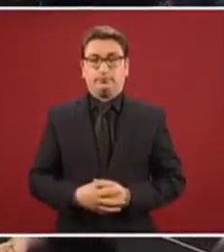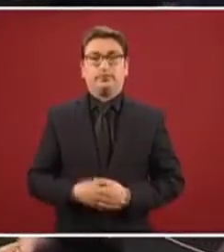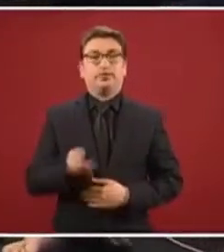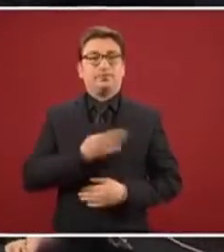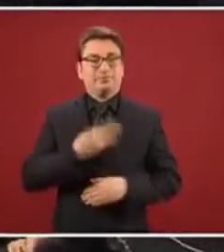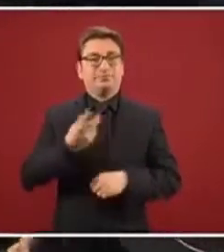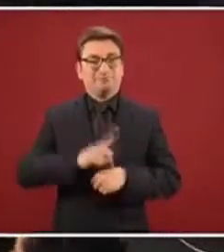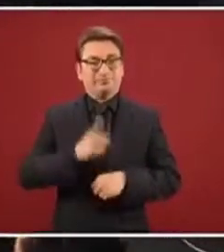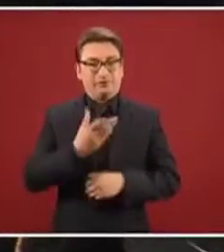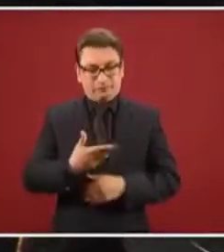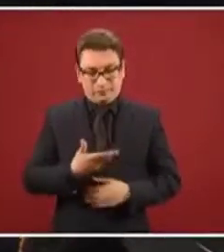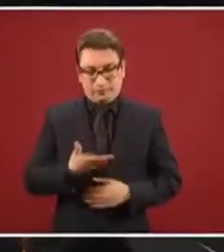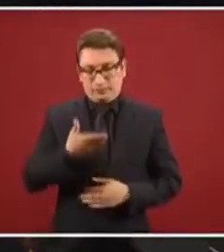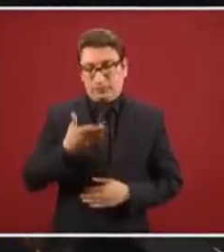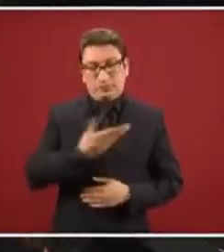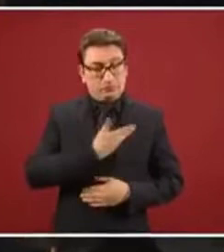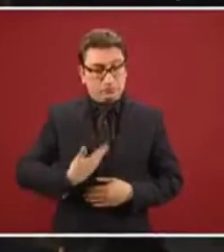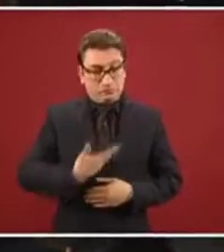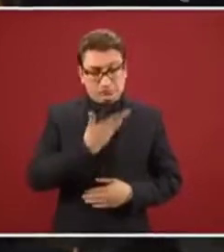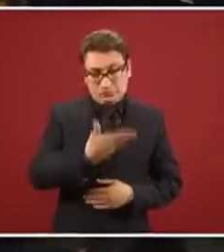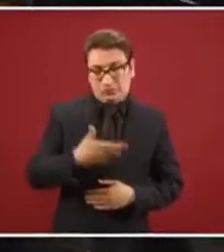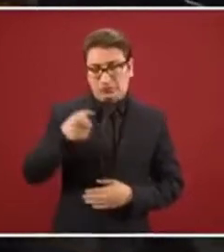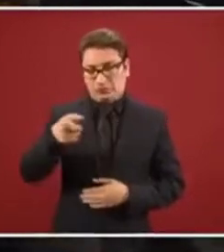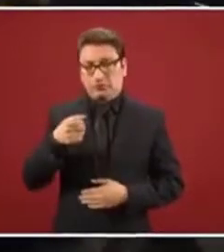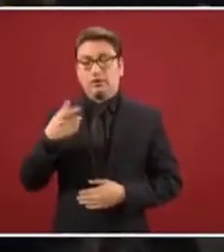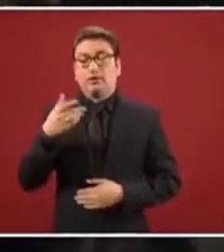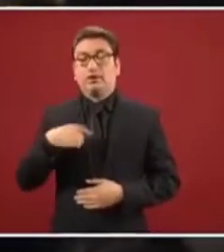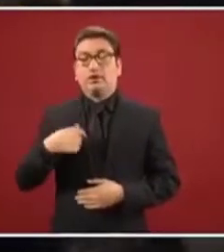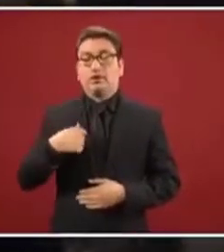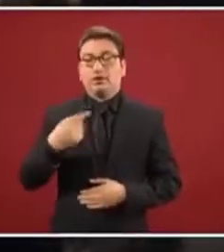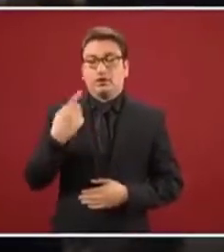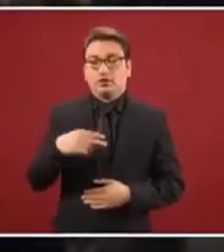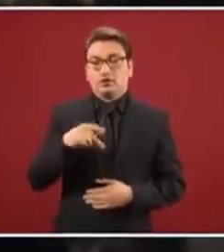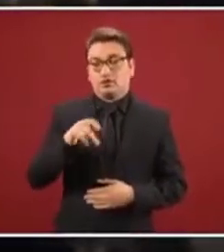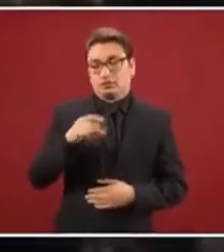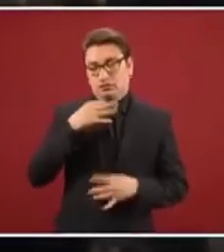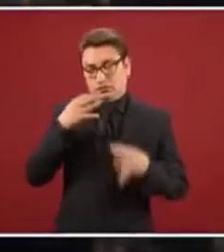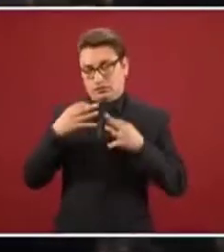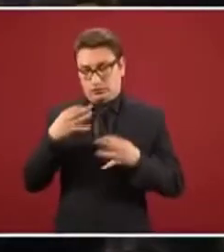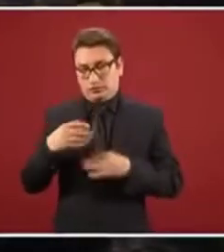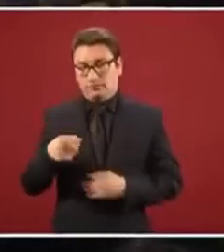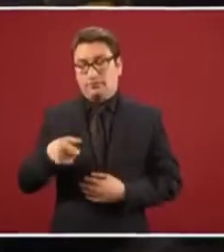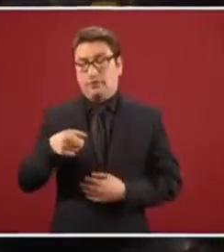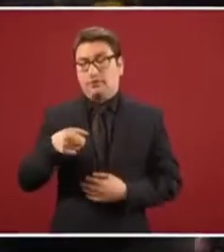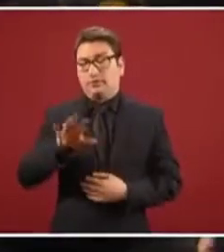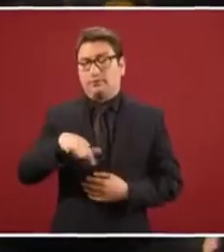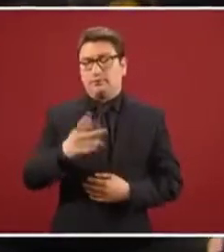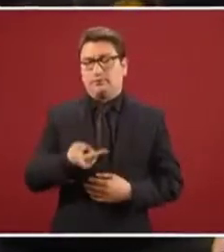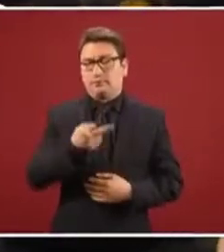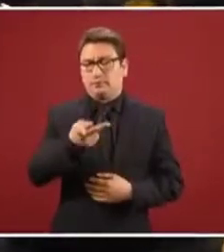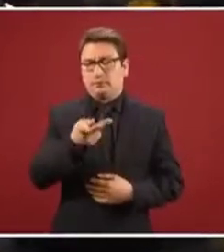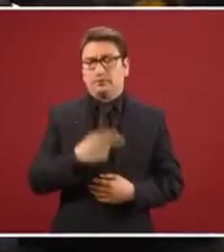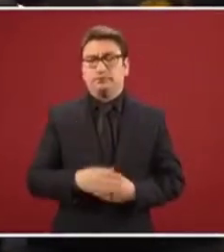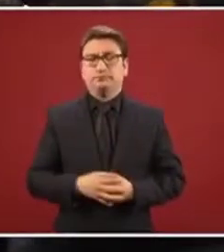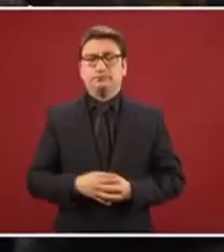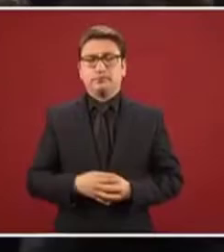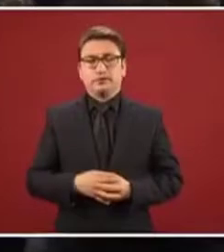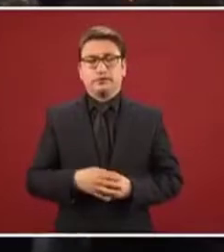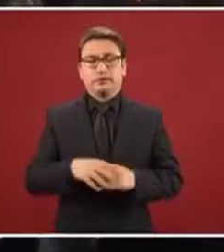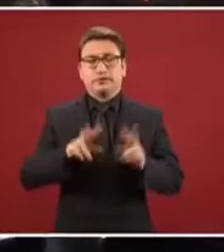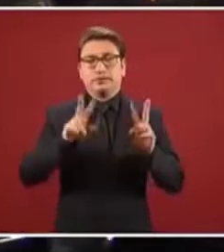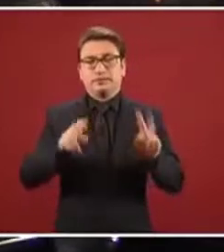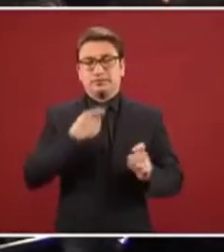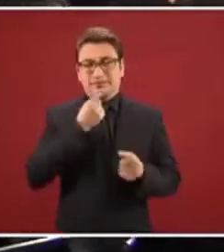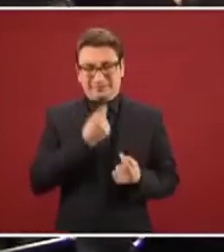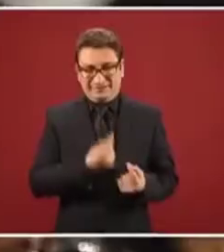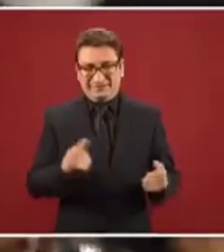Buenos días, canciller, presidente, buenos días. Hans Salazar, ZMG Noticias. Preguntarle, canciller, respecto a los niños que